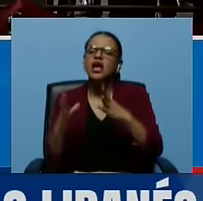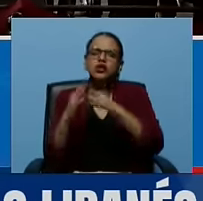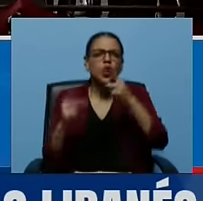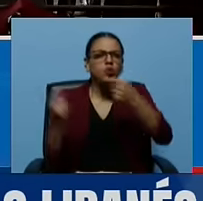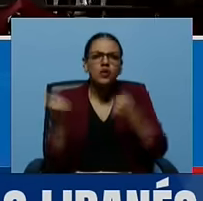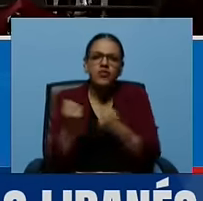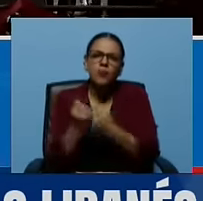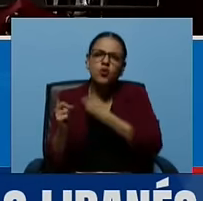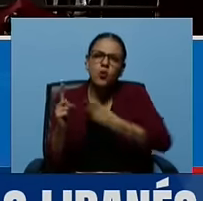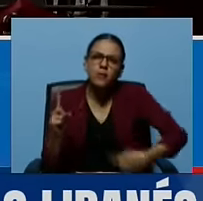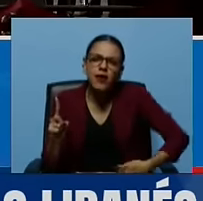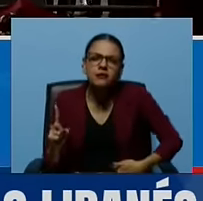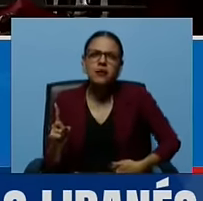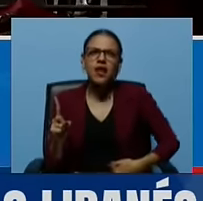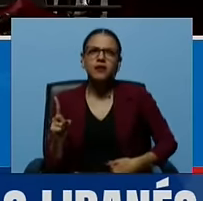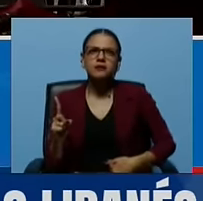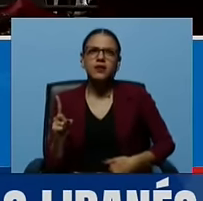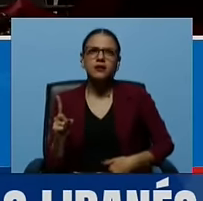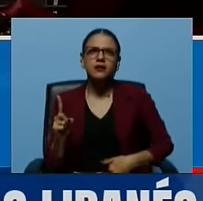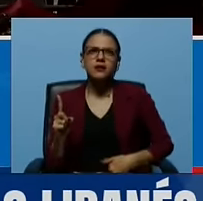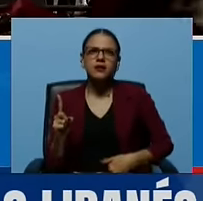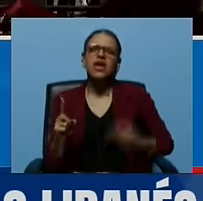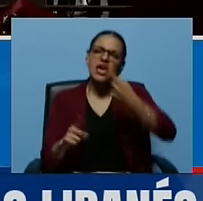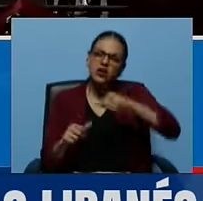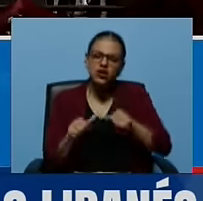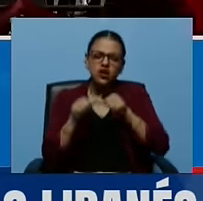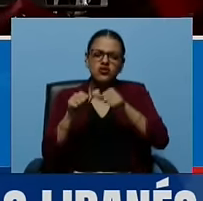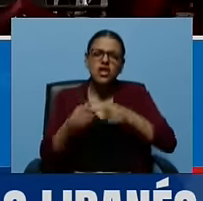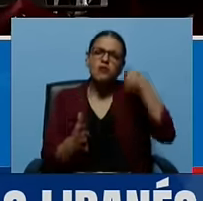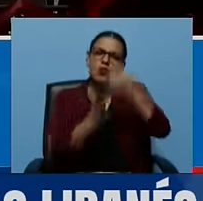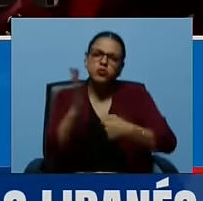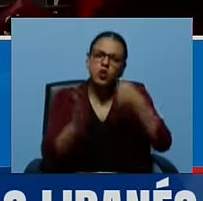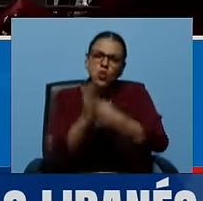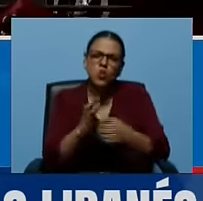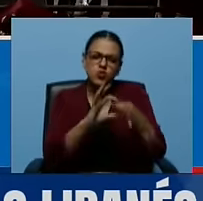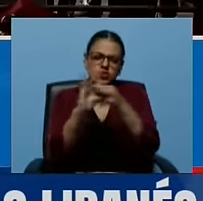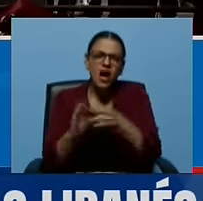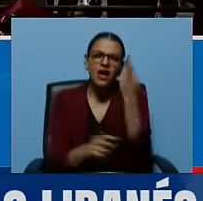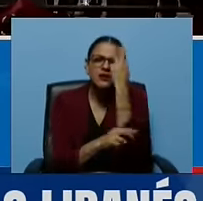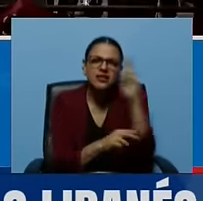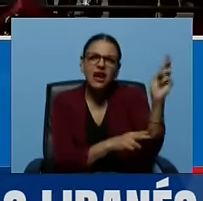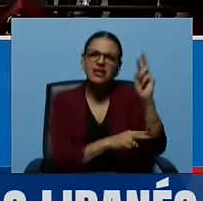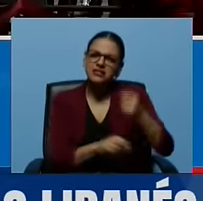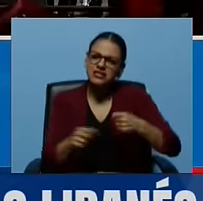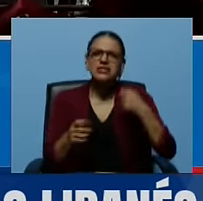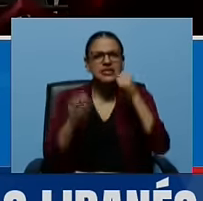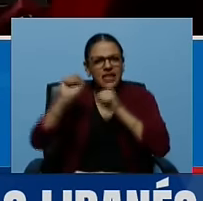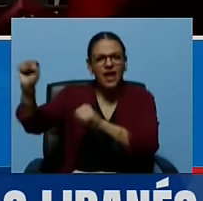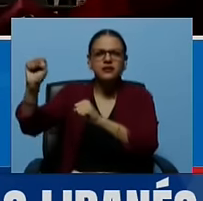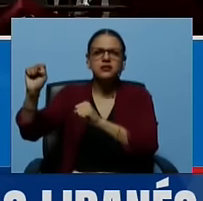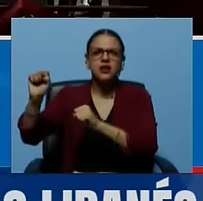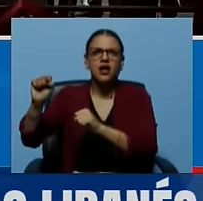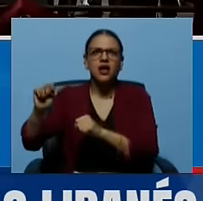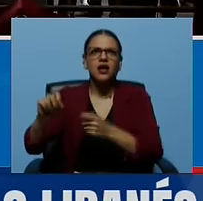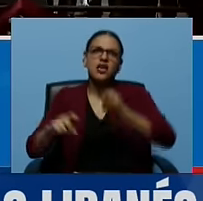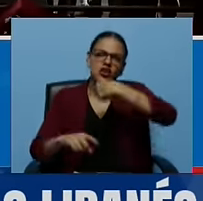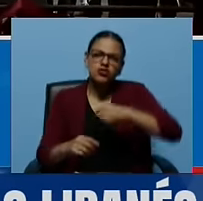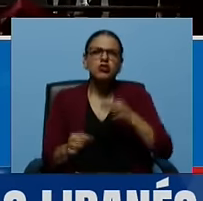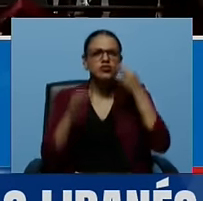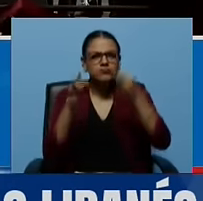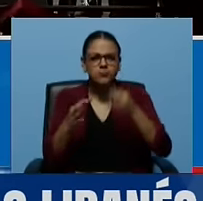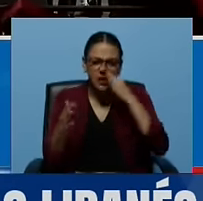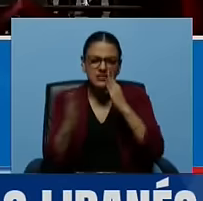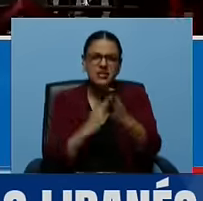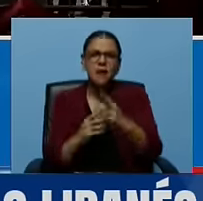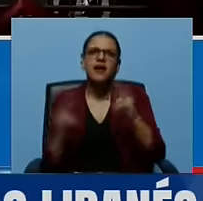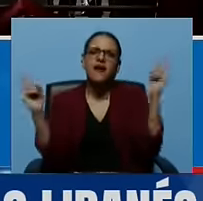apoyo, presidente, y nos mantenemos en lucha, en resistencia, bien, rodilla victoria, en tierra. Bien.